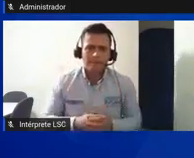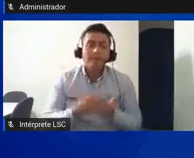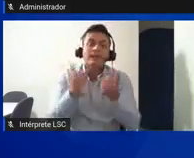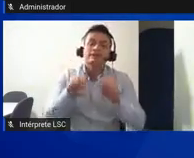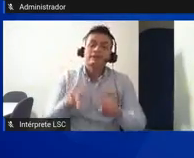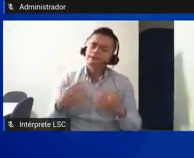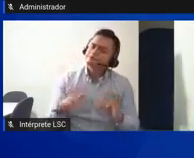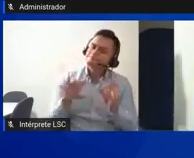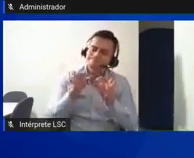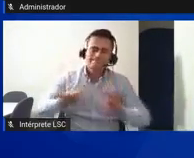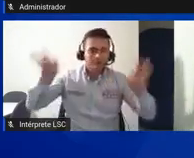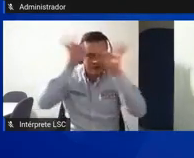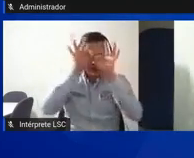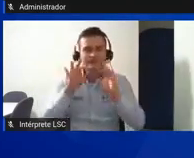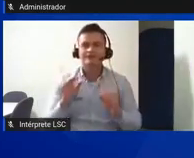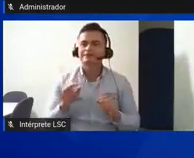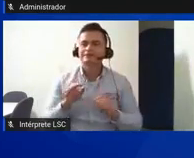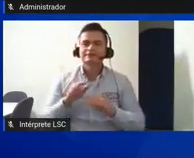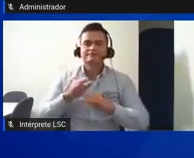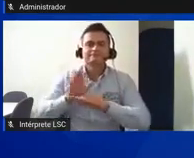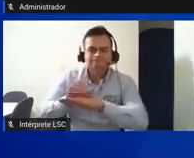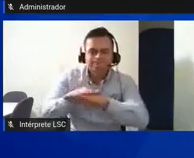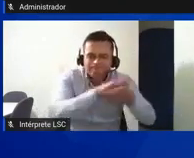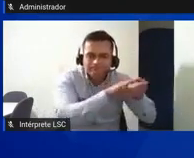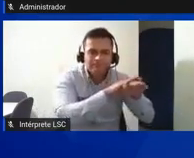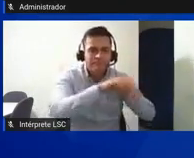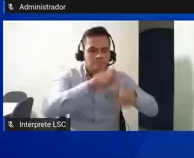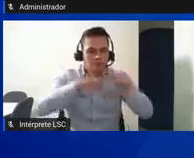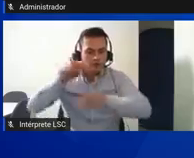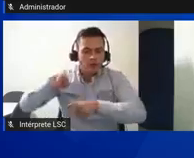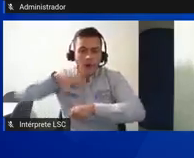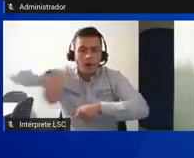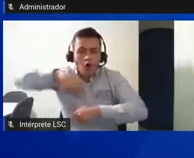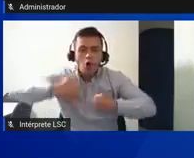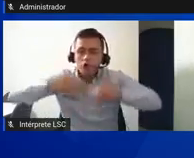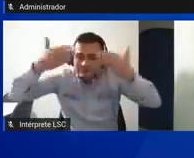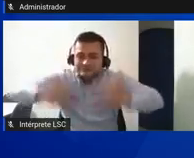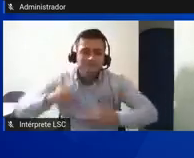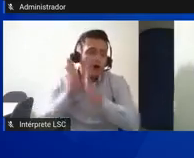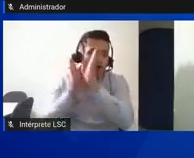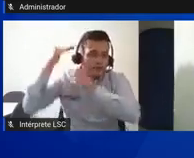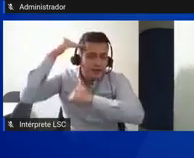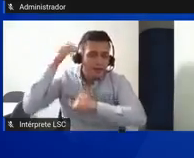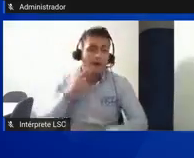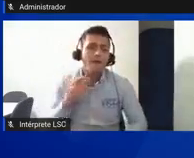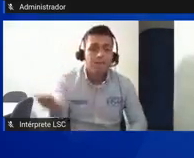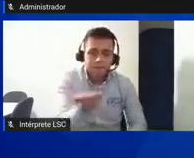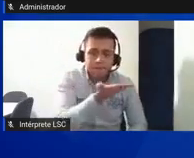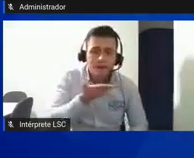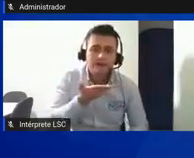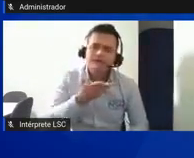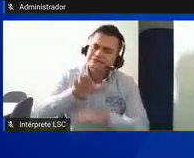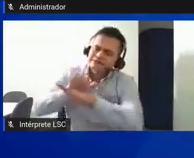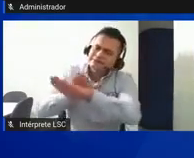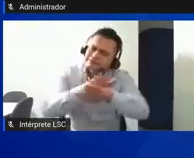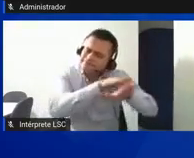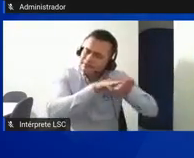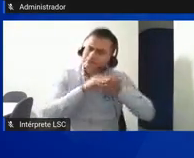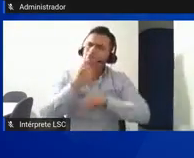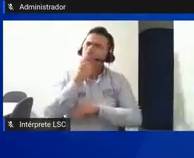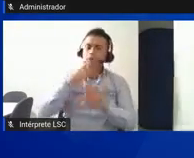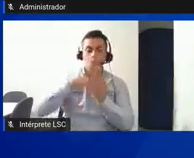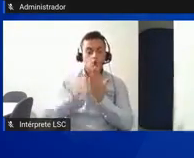para todas las personas que hoy sufren una discapacidad auditiva, y es que este proyecto de ley va a permitir que a través de